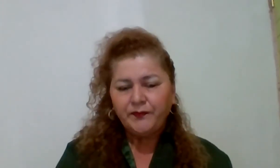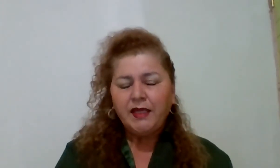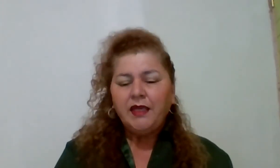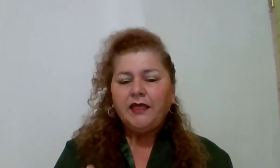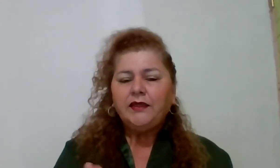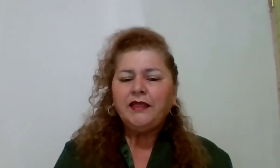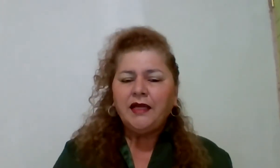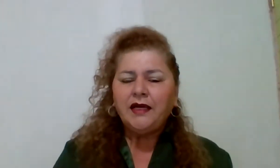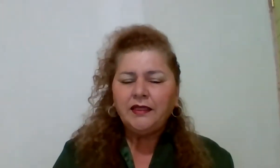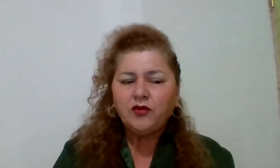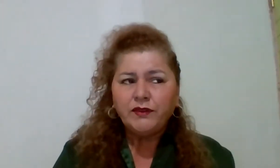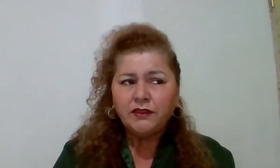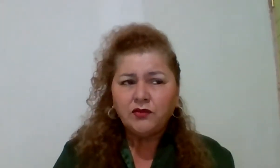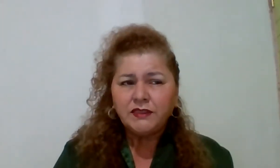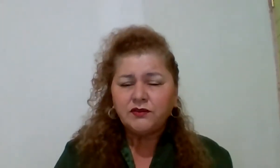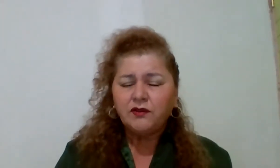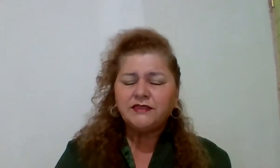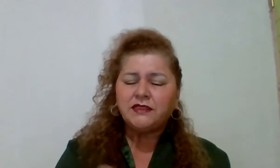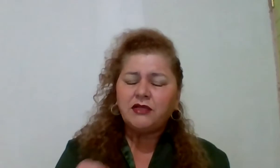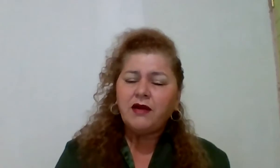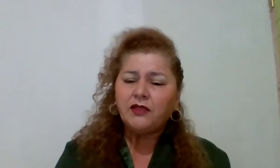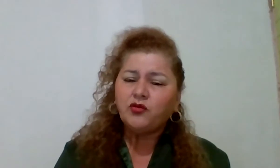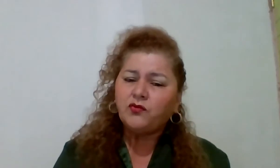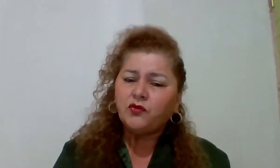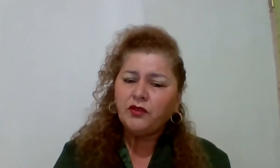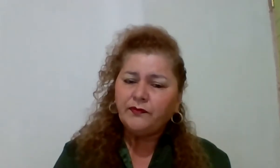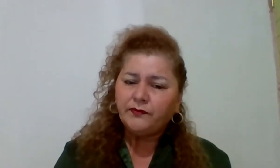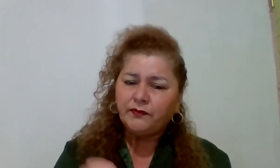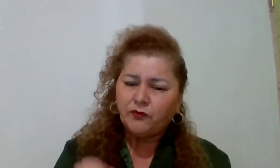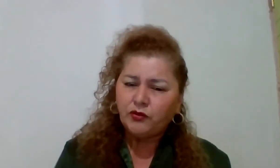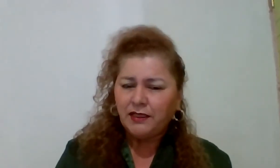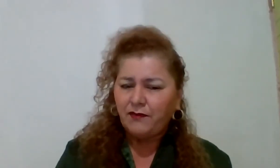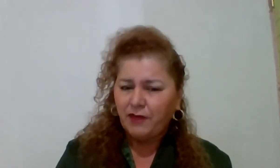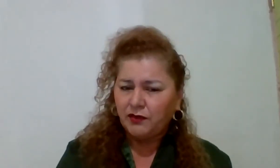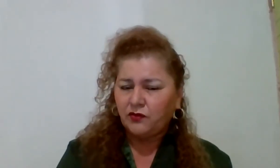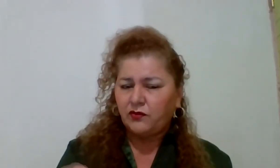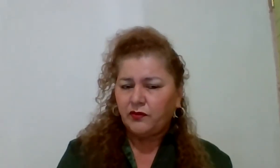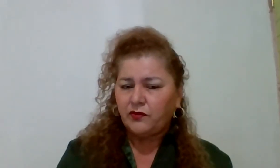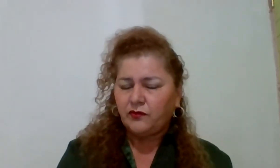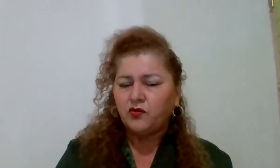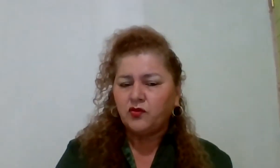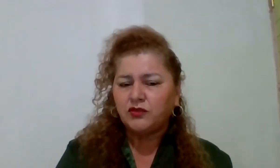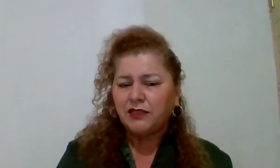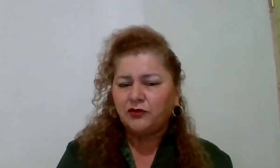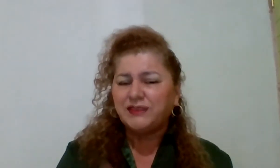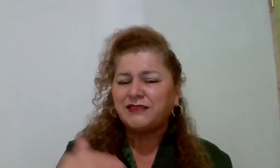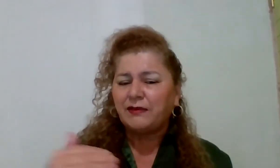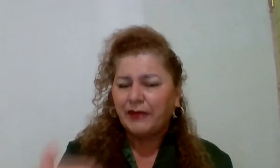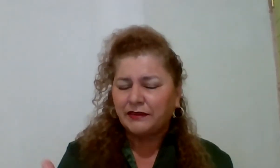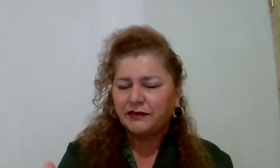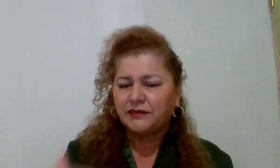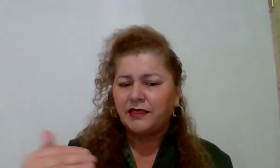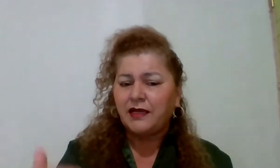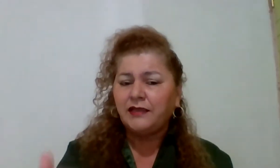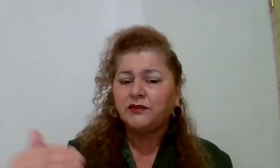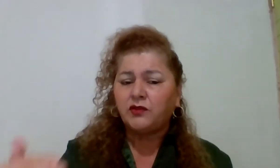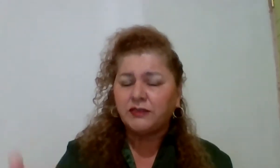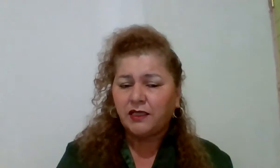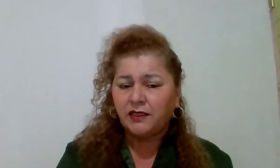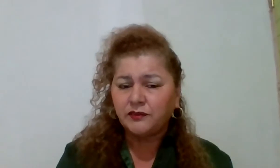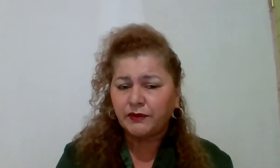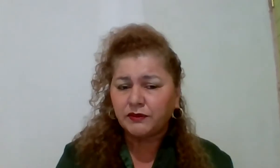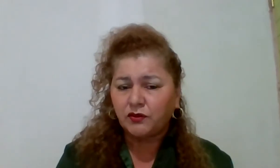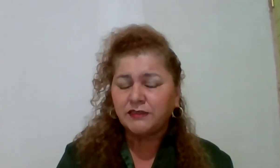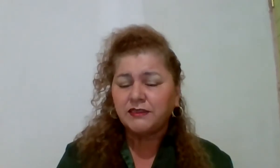hacerlo. El Comité de Educación está trabajando muy, muy de la mano con Hongos Santos esta parte, llegarle a